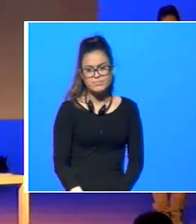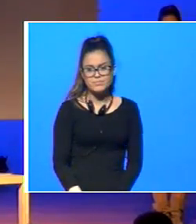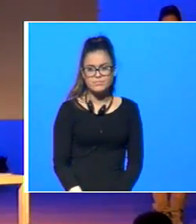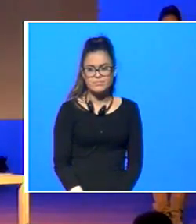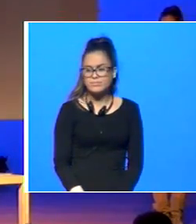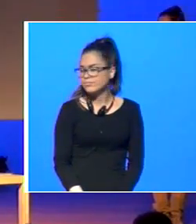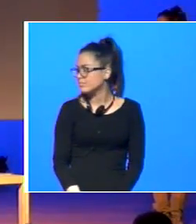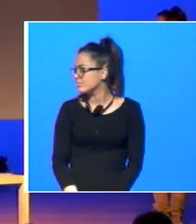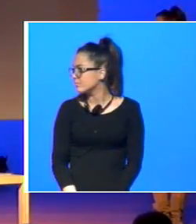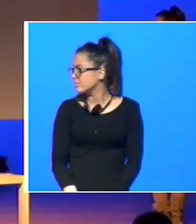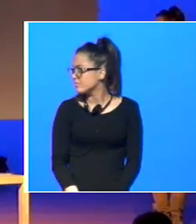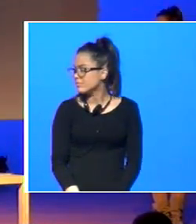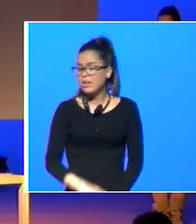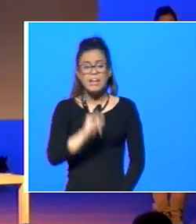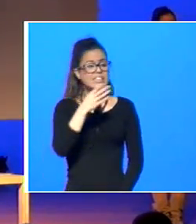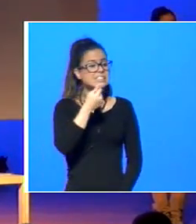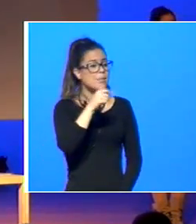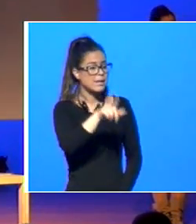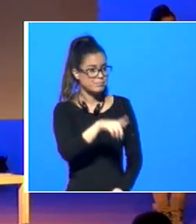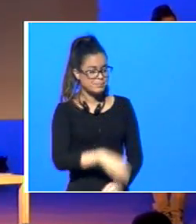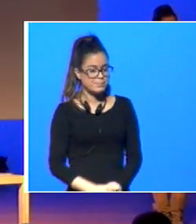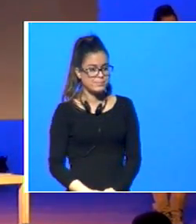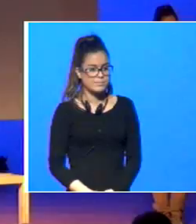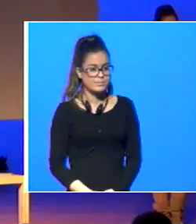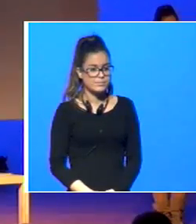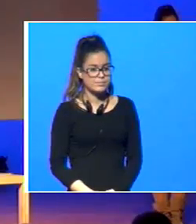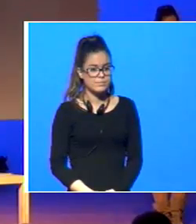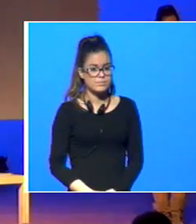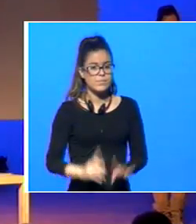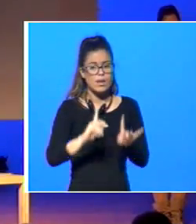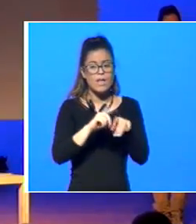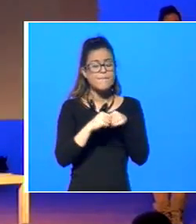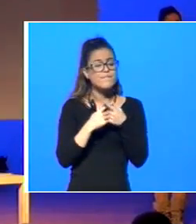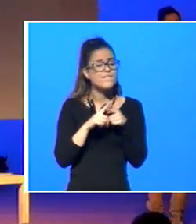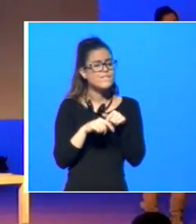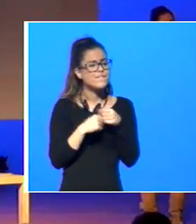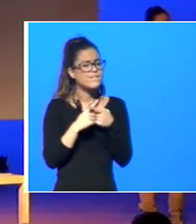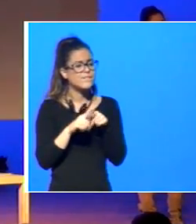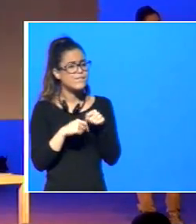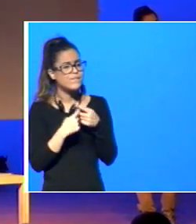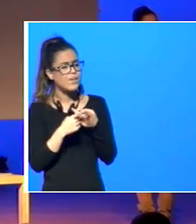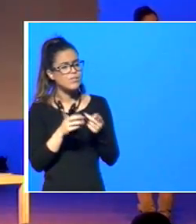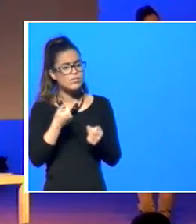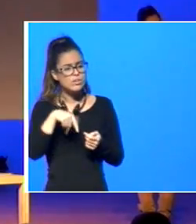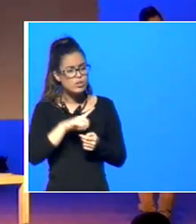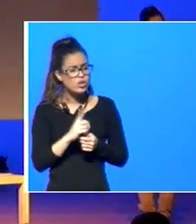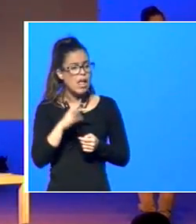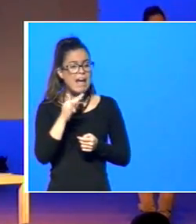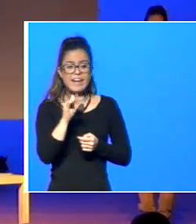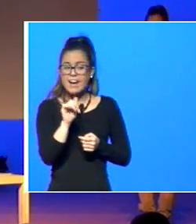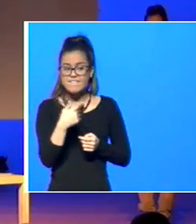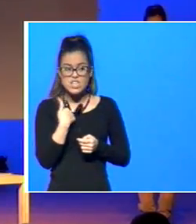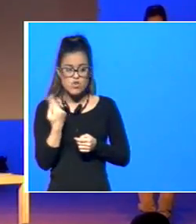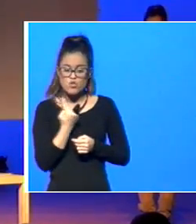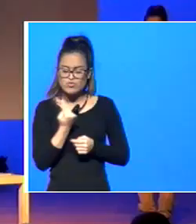Sondo, Isabel, Sulechanda. Ya han dicho las familias, teníamos pelea Rafa y yo, con